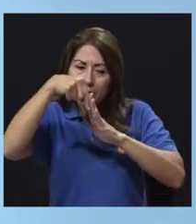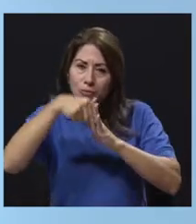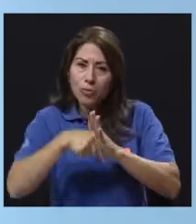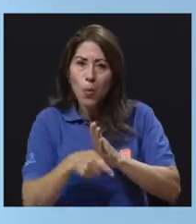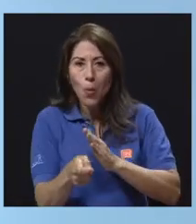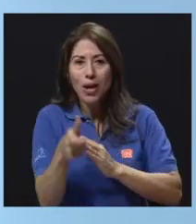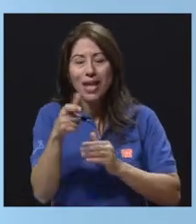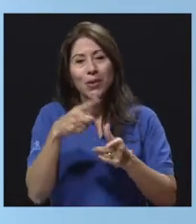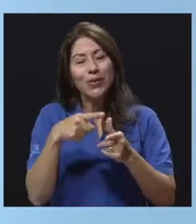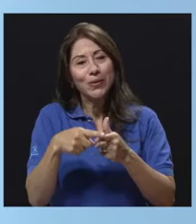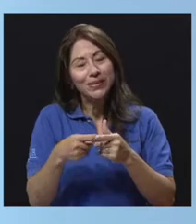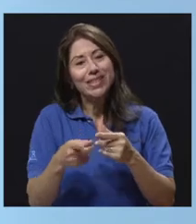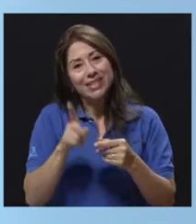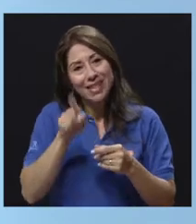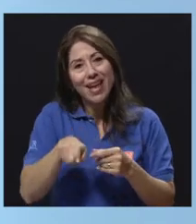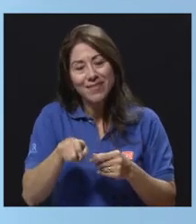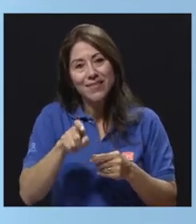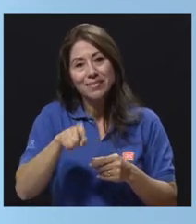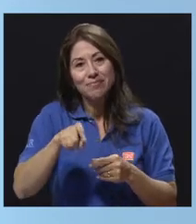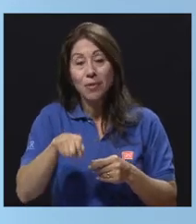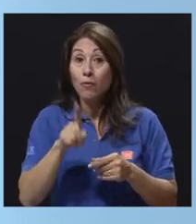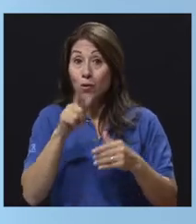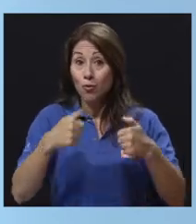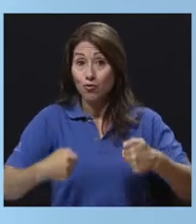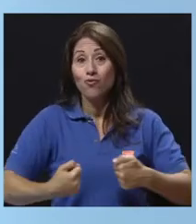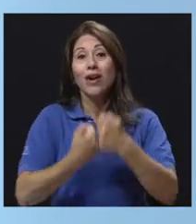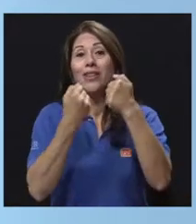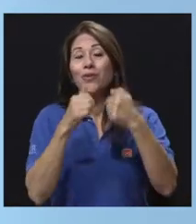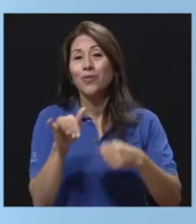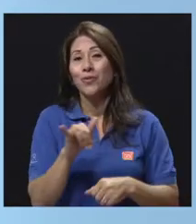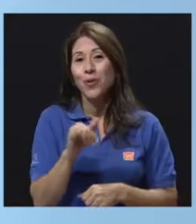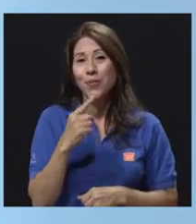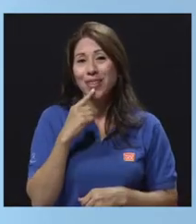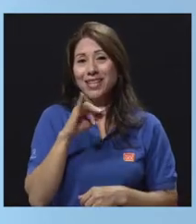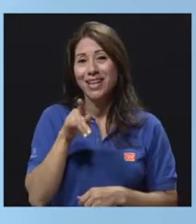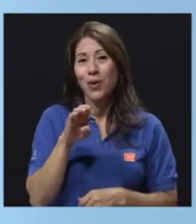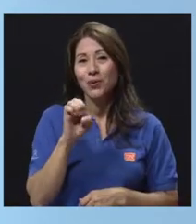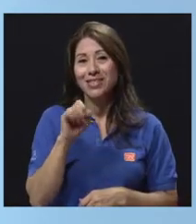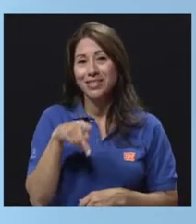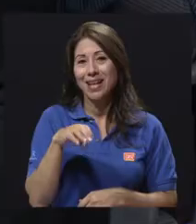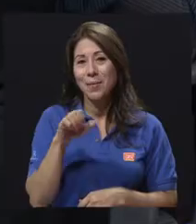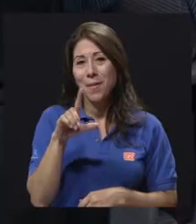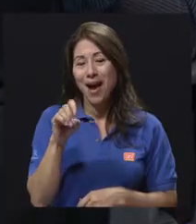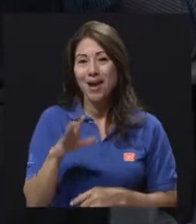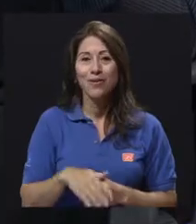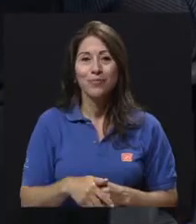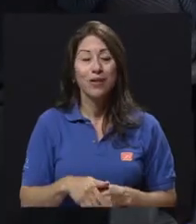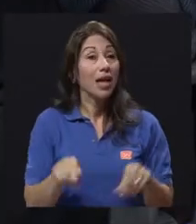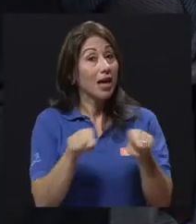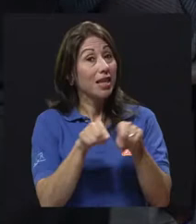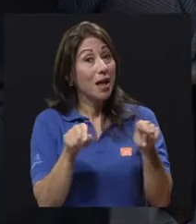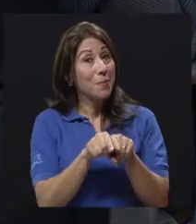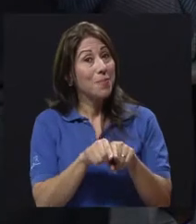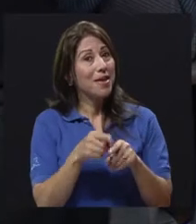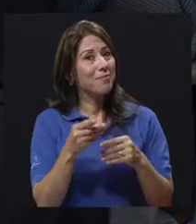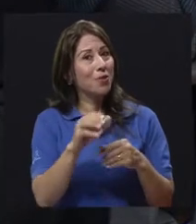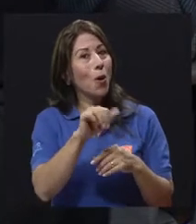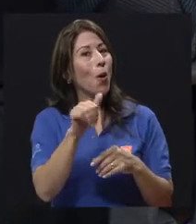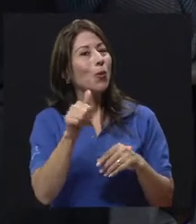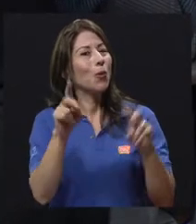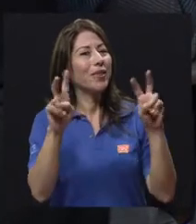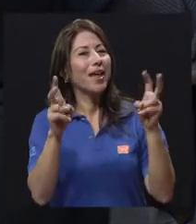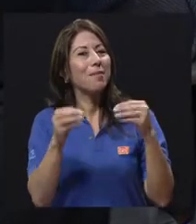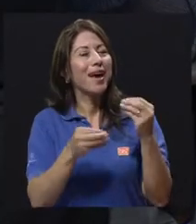Claro. Entonces, sí, y fue un reto, como dice José. Bueno, y hay otros subtemas, digamos, dentro de la trama, y